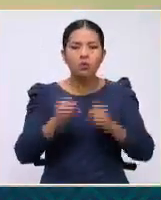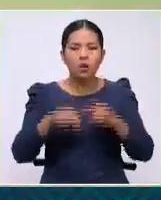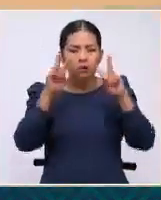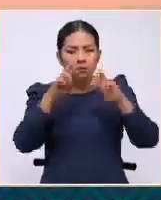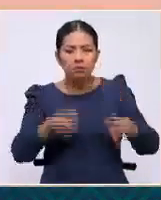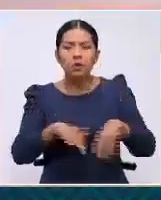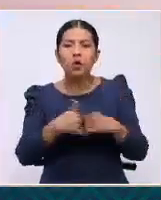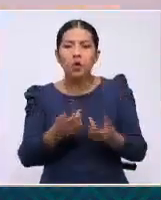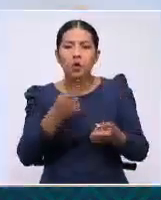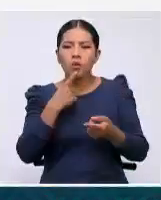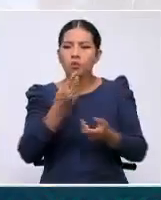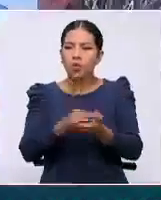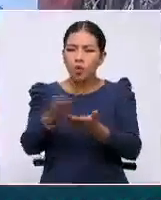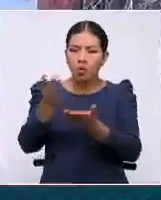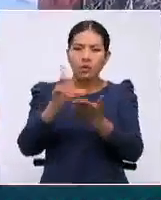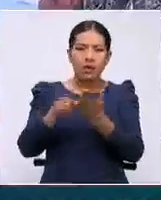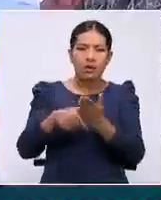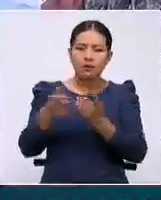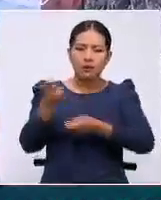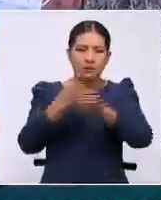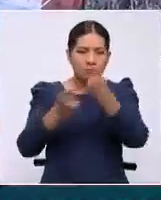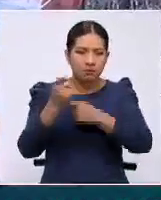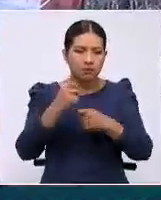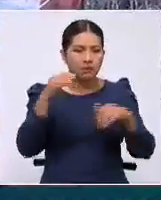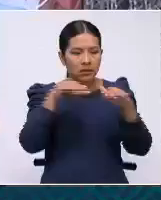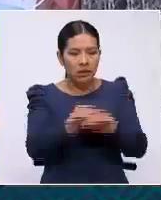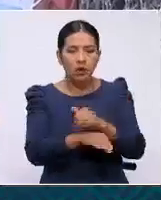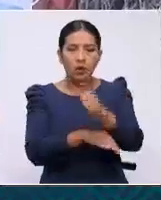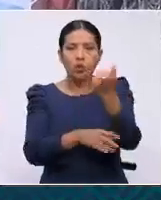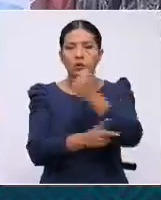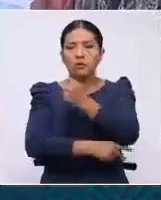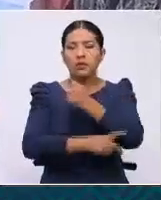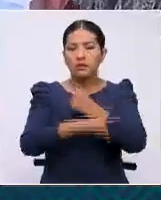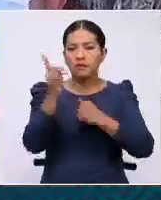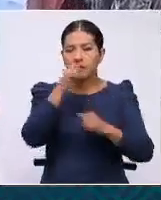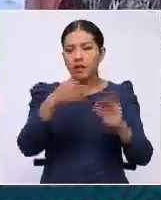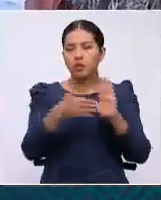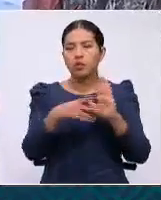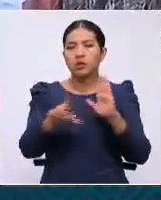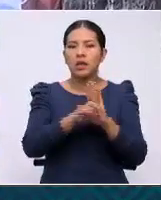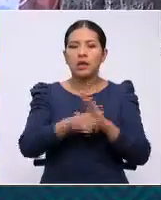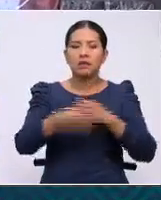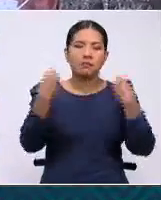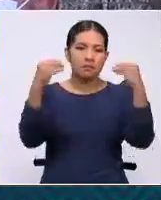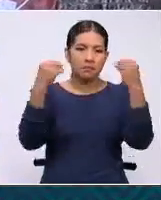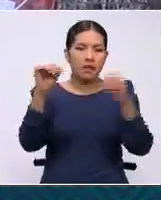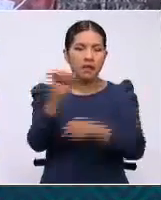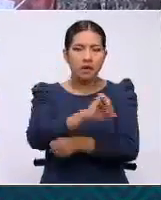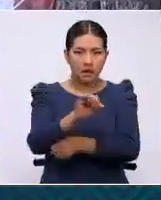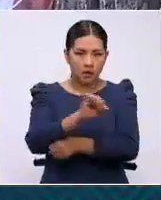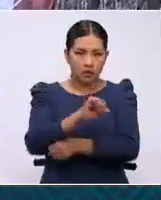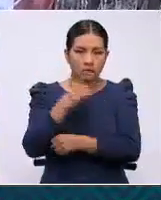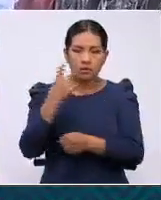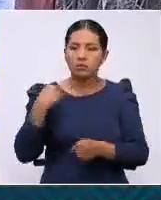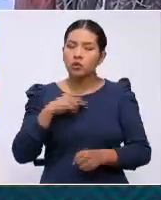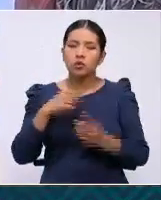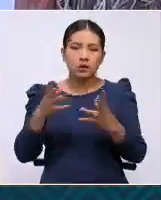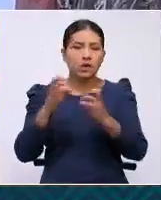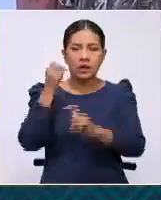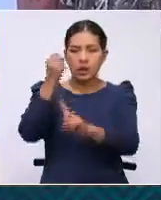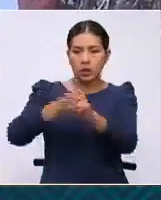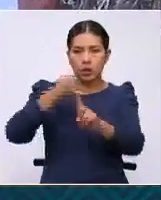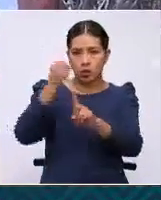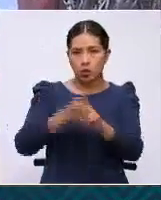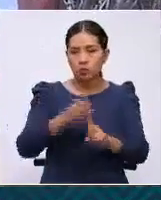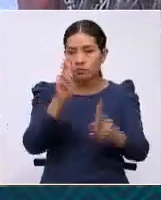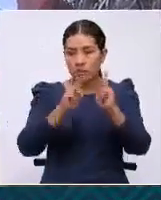internacional. Estamos recibiendo la cooperación internacional fundamentalmente en lo que se refiere a la lucha contra la criminalidad transnacional